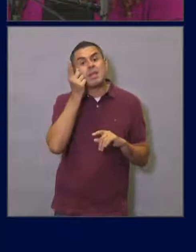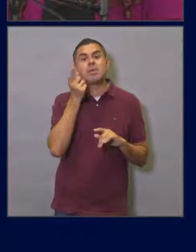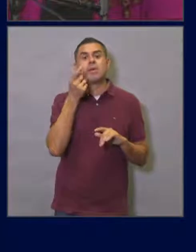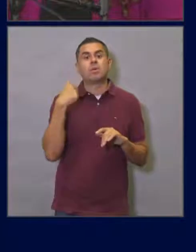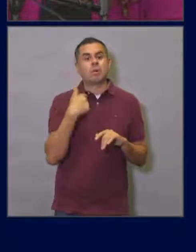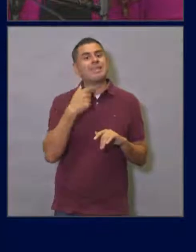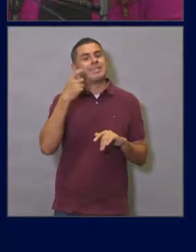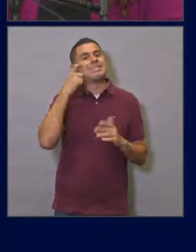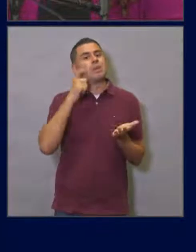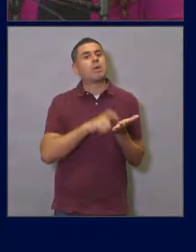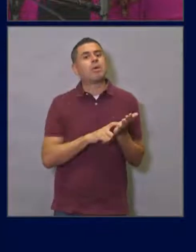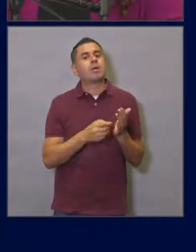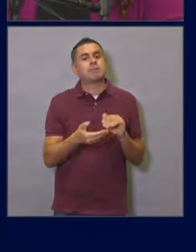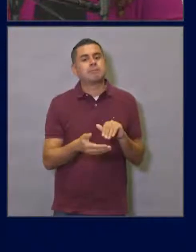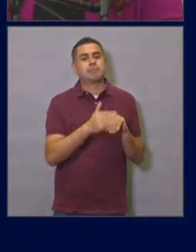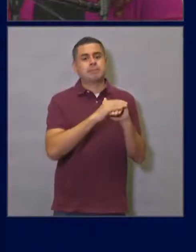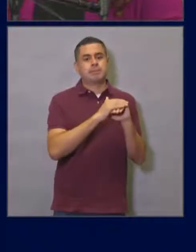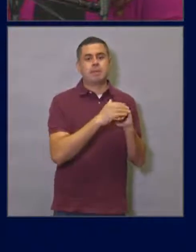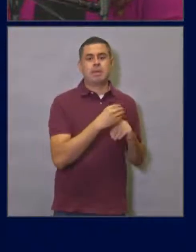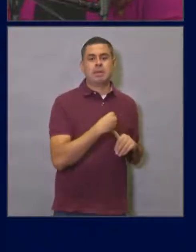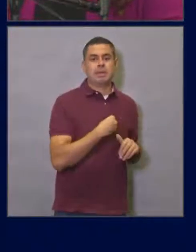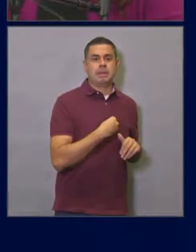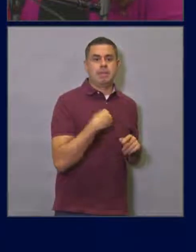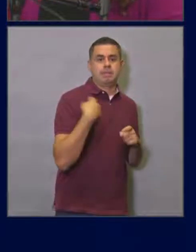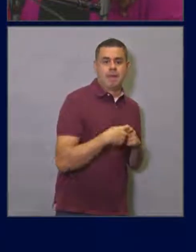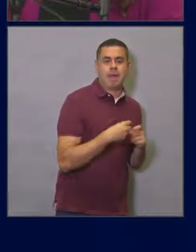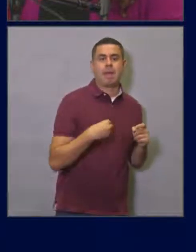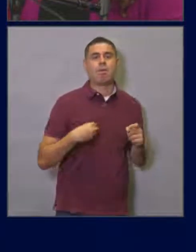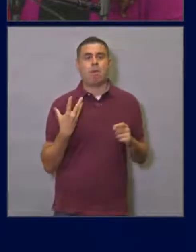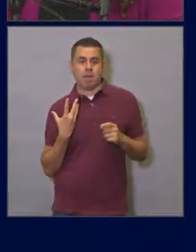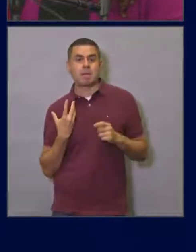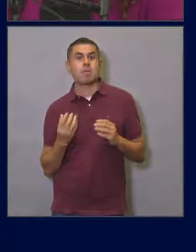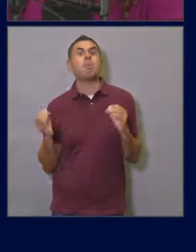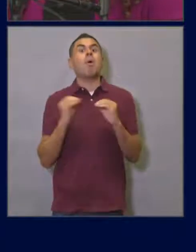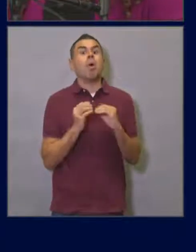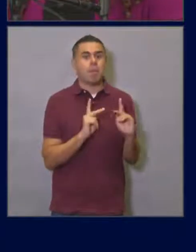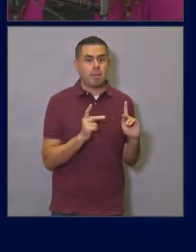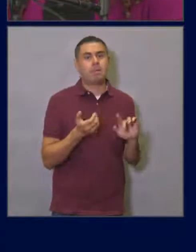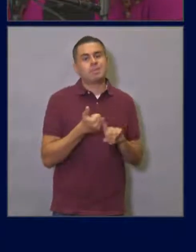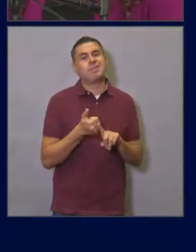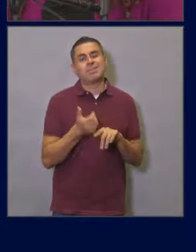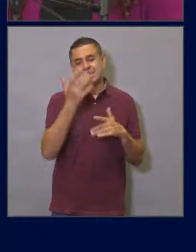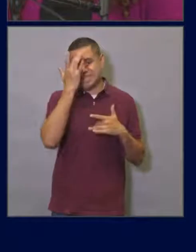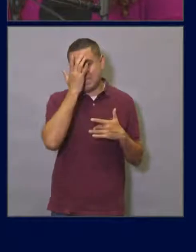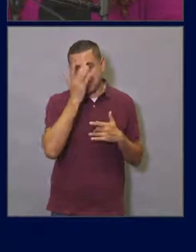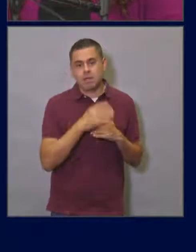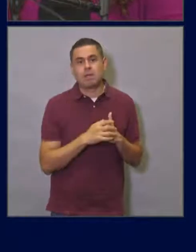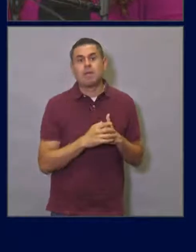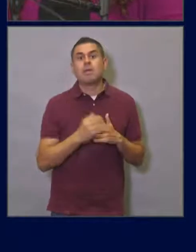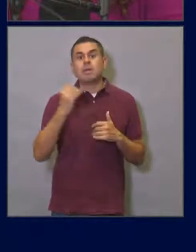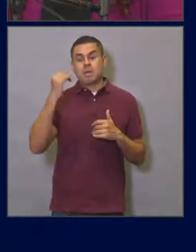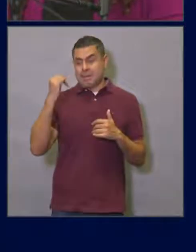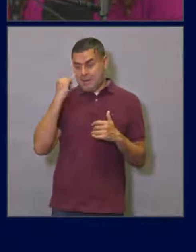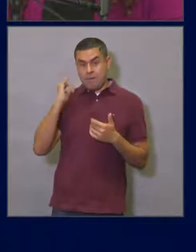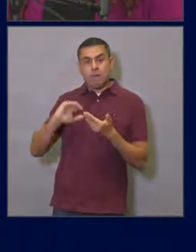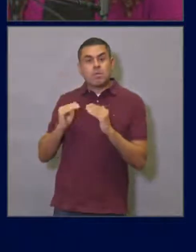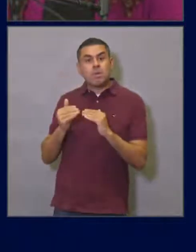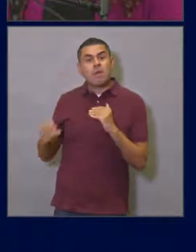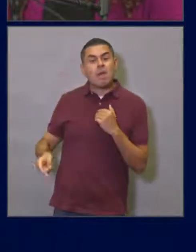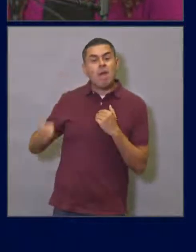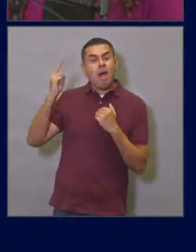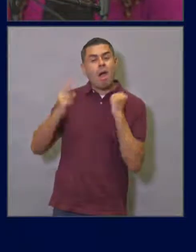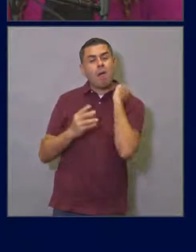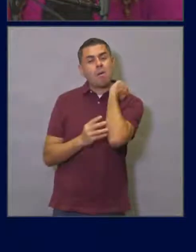residentes latinos y las personas blancas. Para las áreas del condado de Los Ángeles que tienen un alto nivel de pobreza, hemos